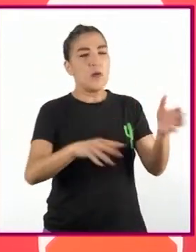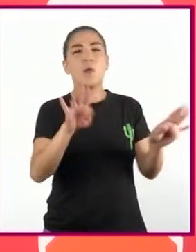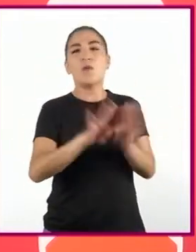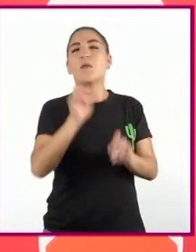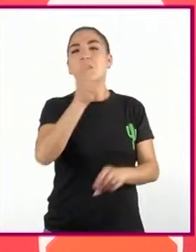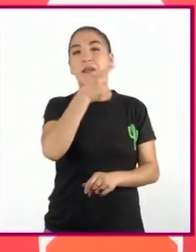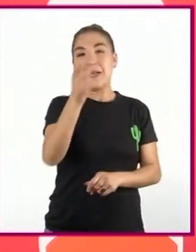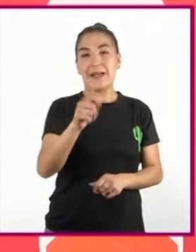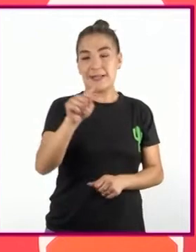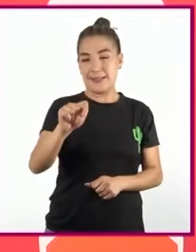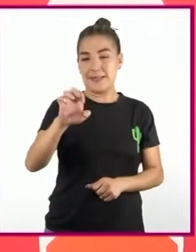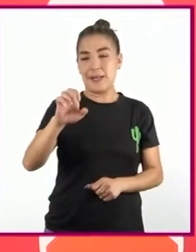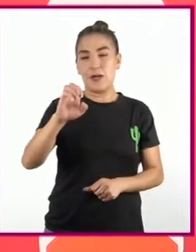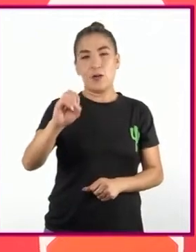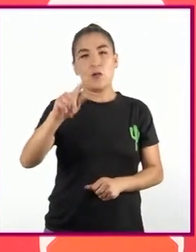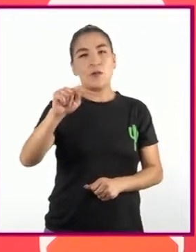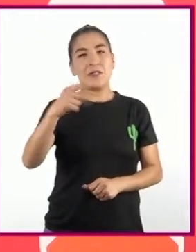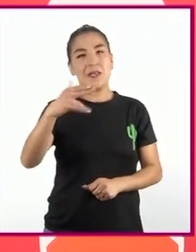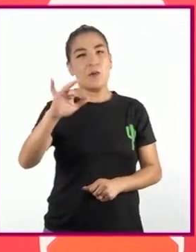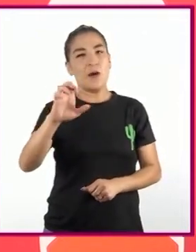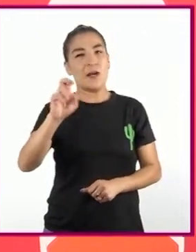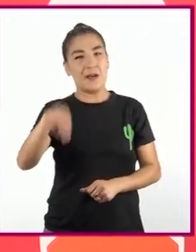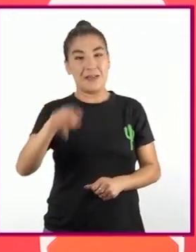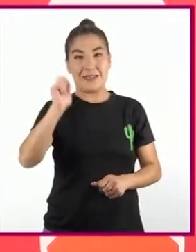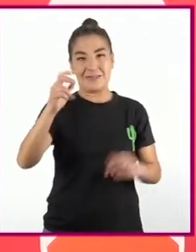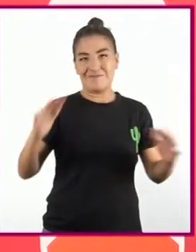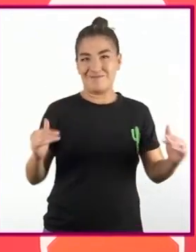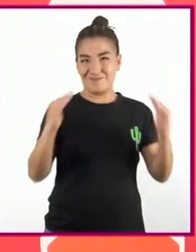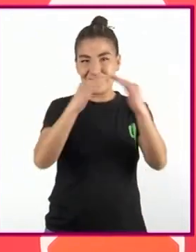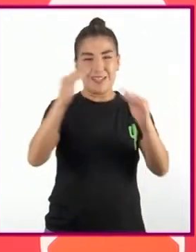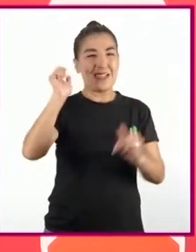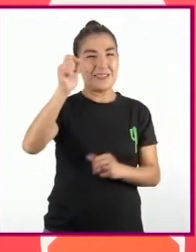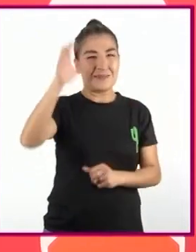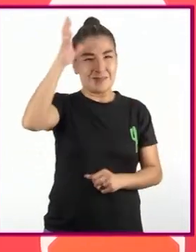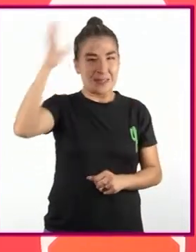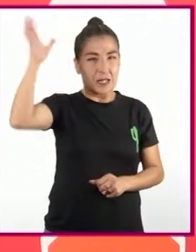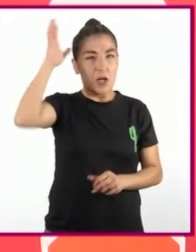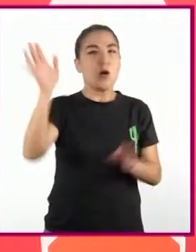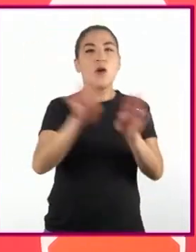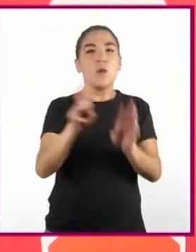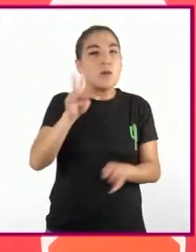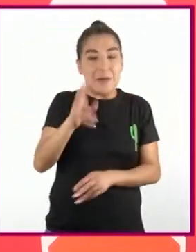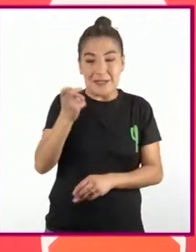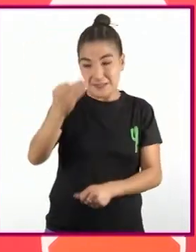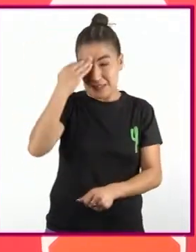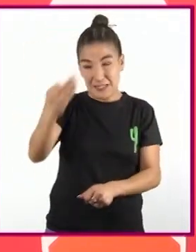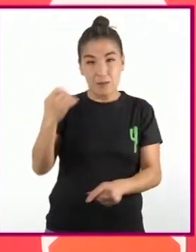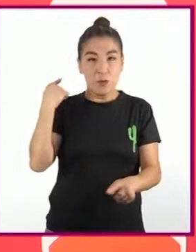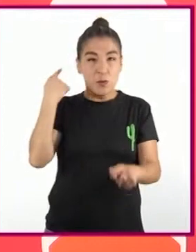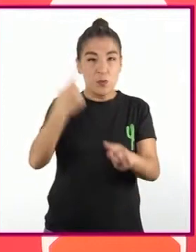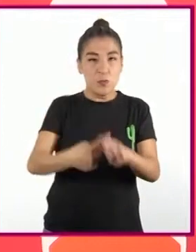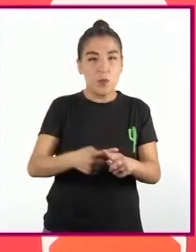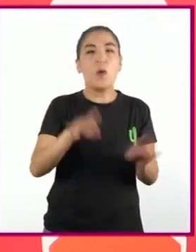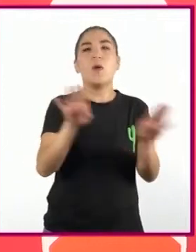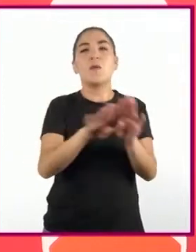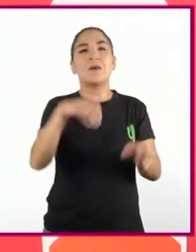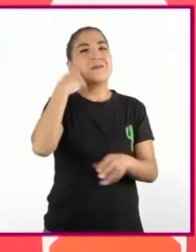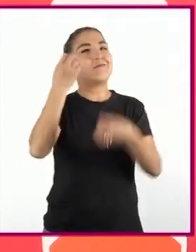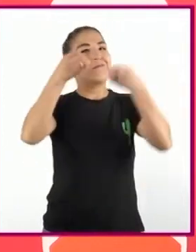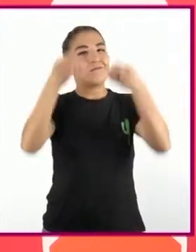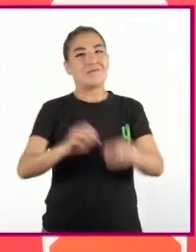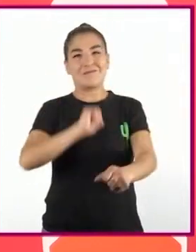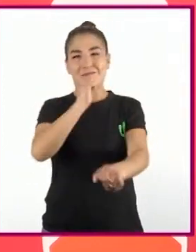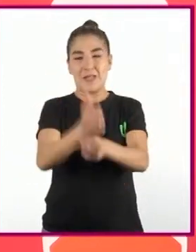de Teotihuacán decayó dejando un vacío de poder que las ciudades de este periodo quisieron ocupar.